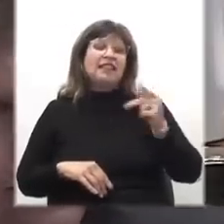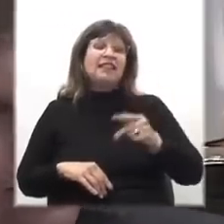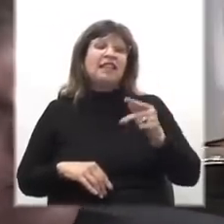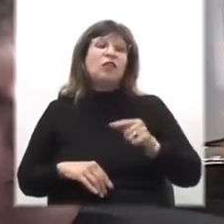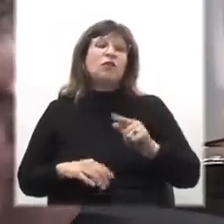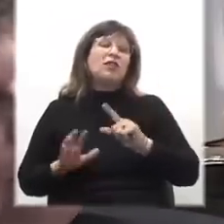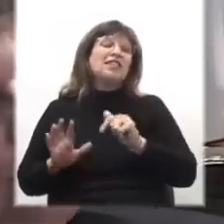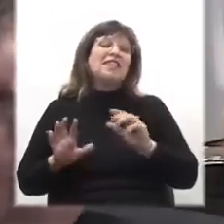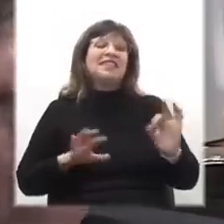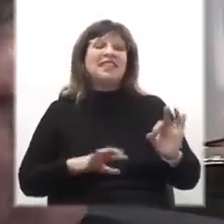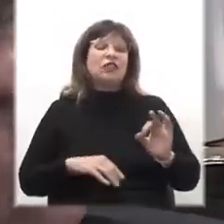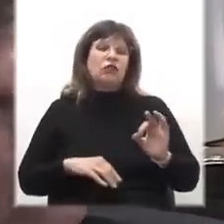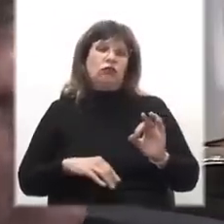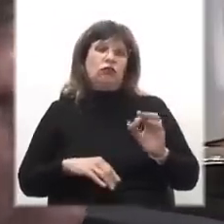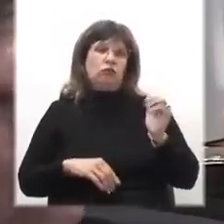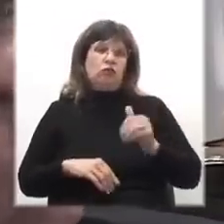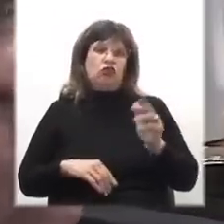millones de dólares.